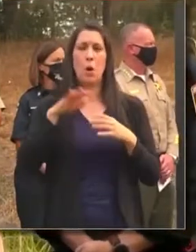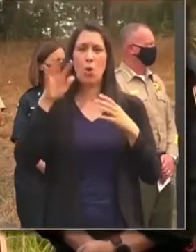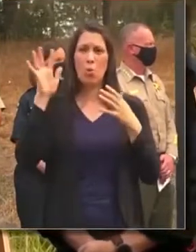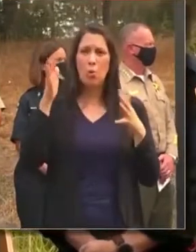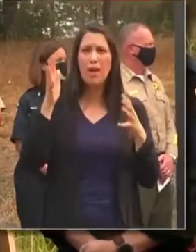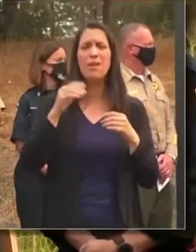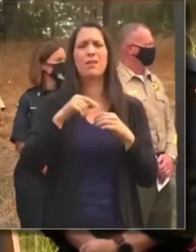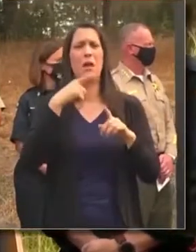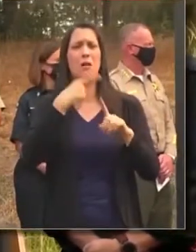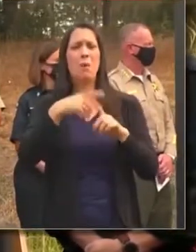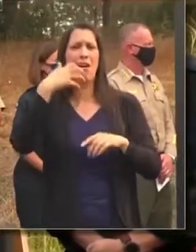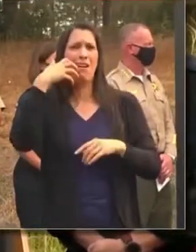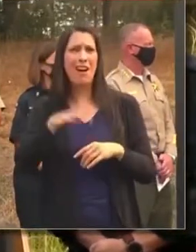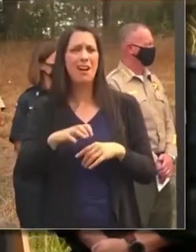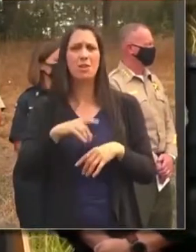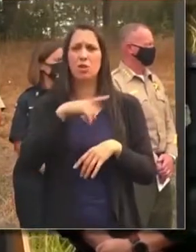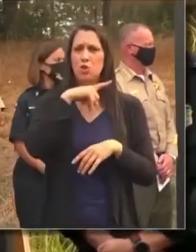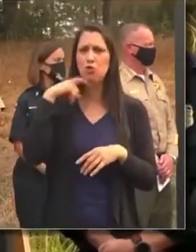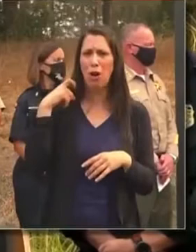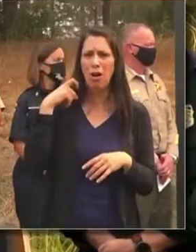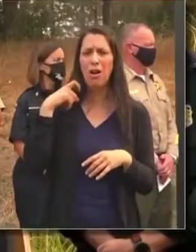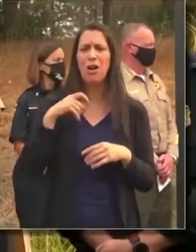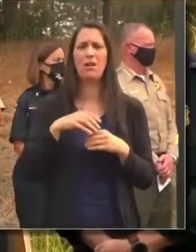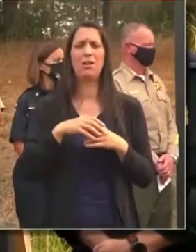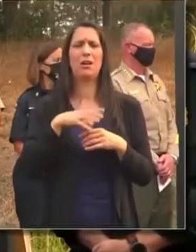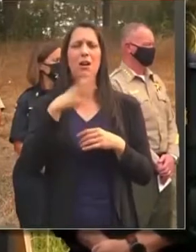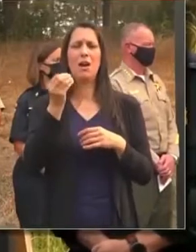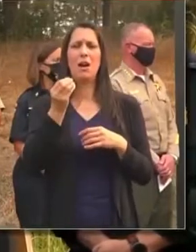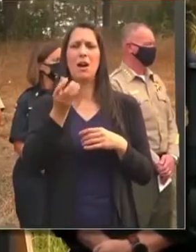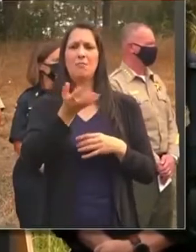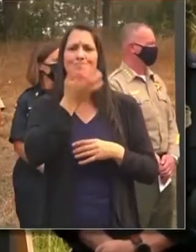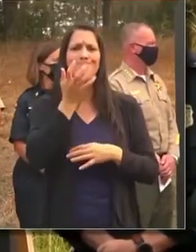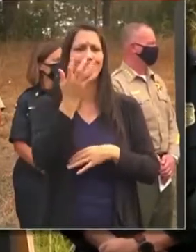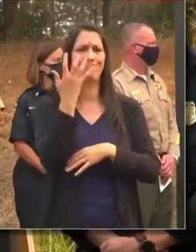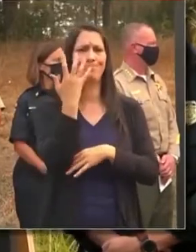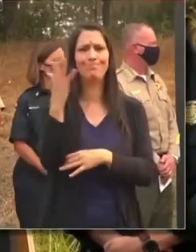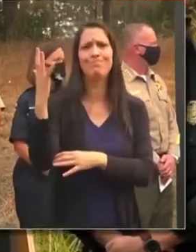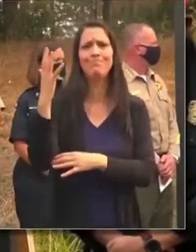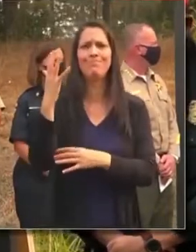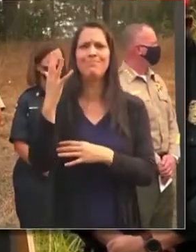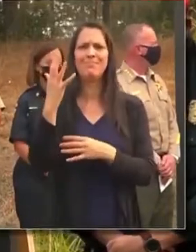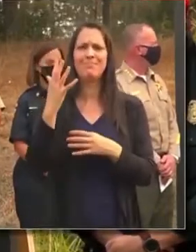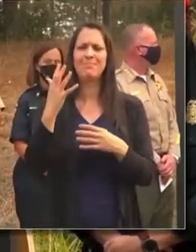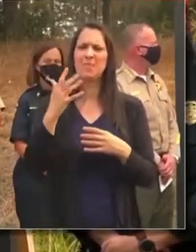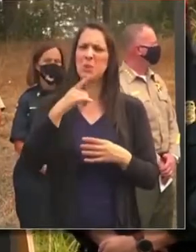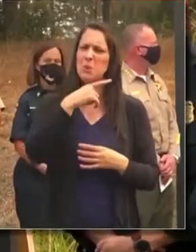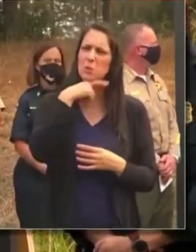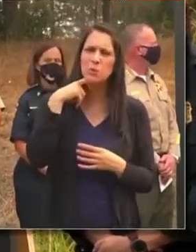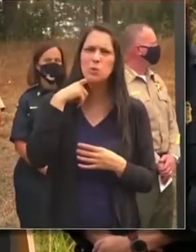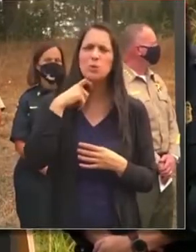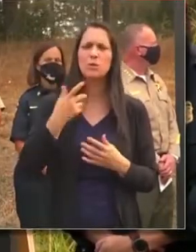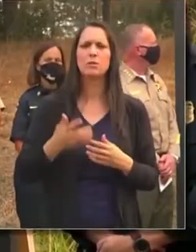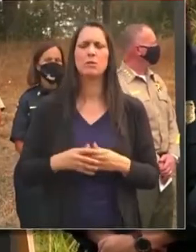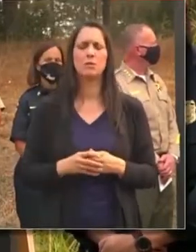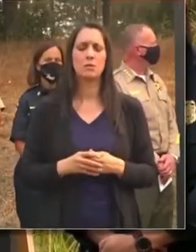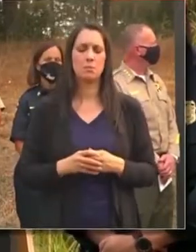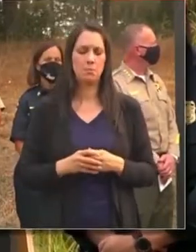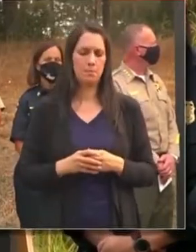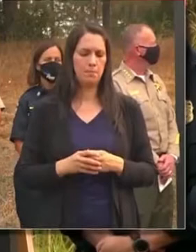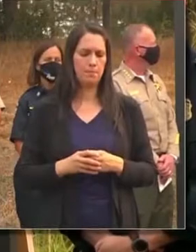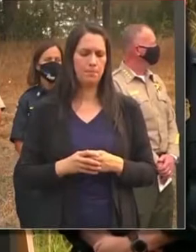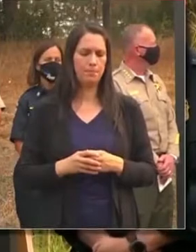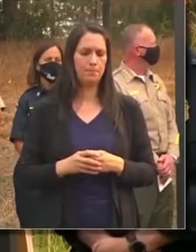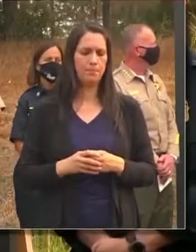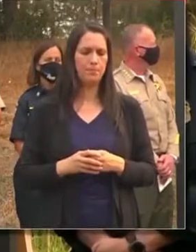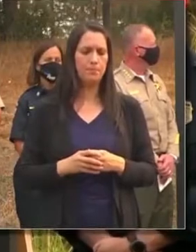por los vientos sino por las temperaturas altas y la sequía y las condiciones de combustible de la vegetación que es muchísimo y seca empezando aquí